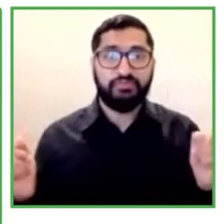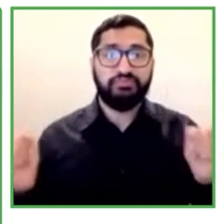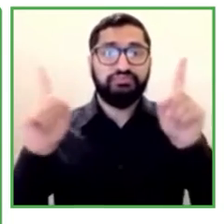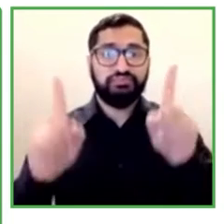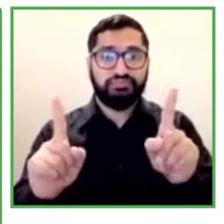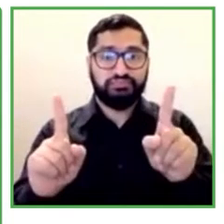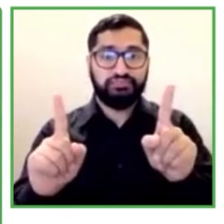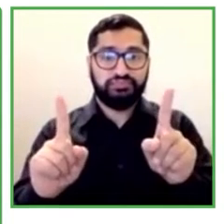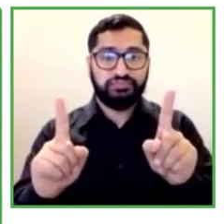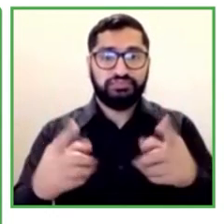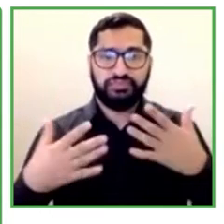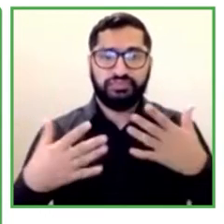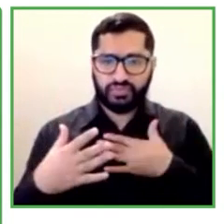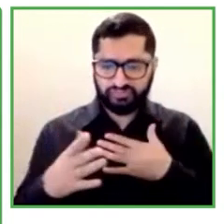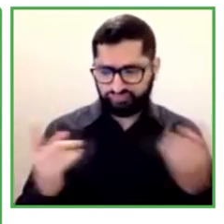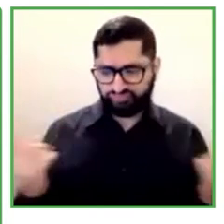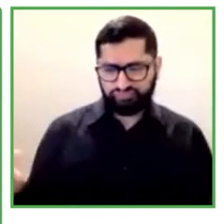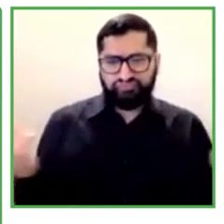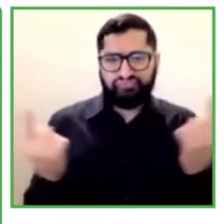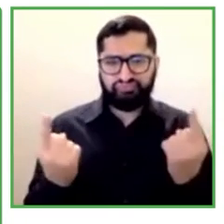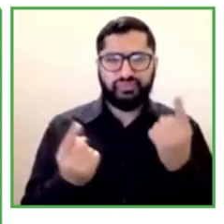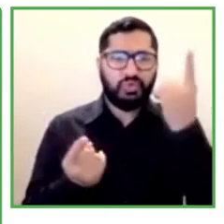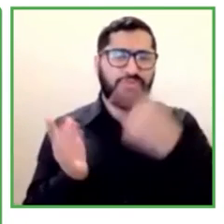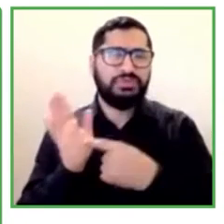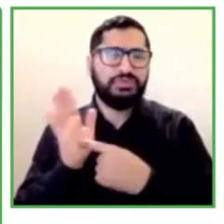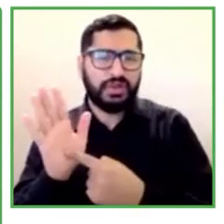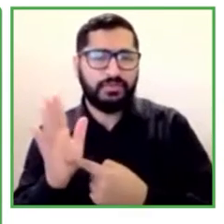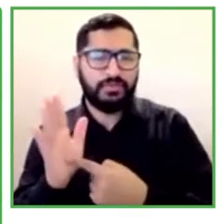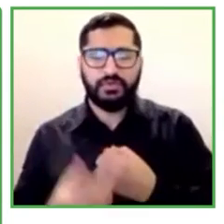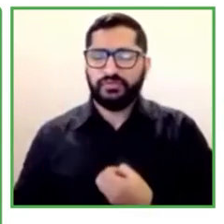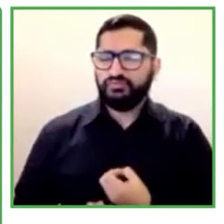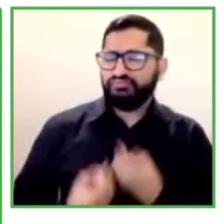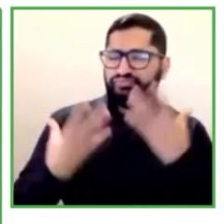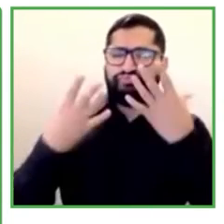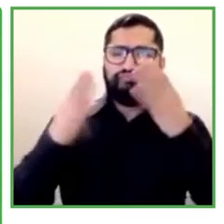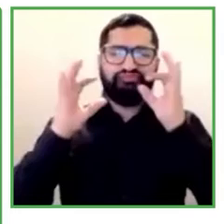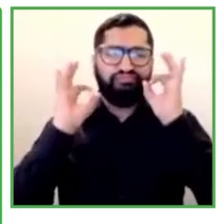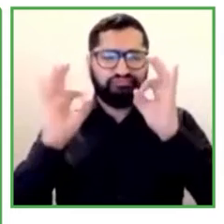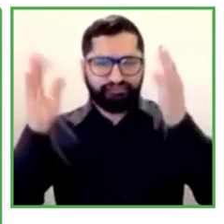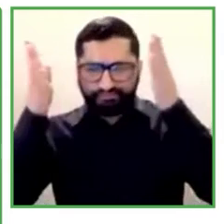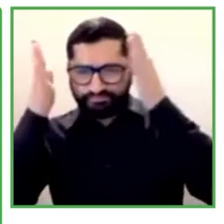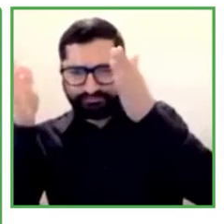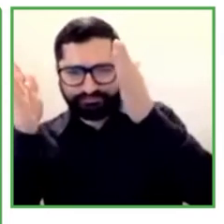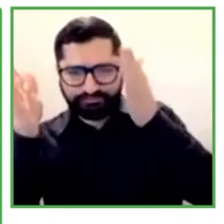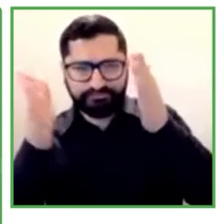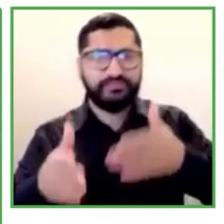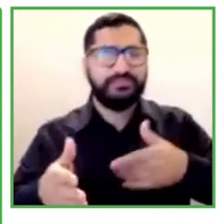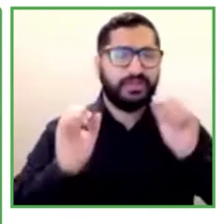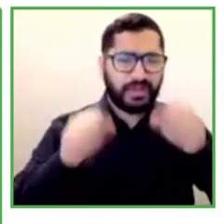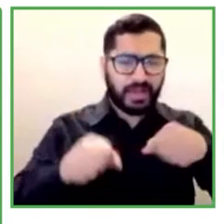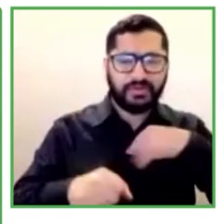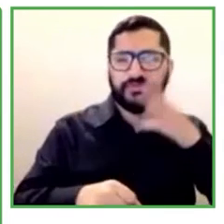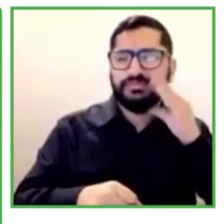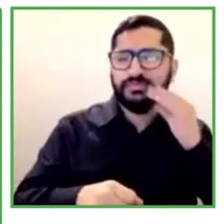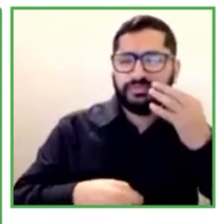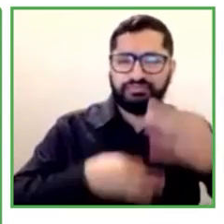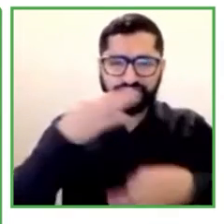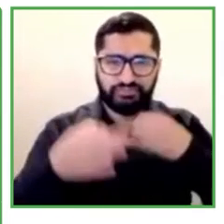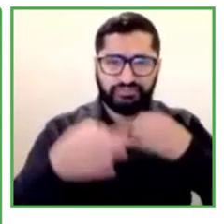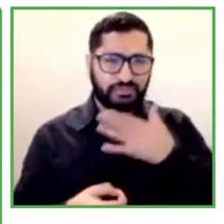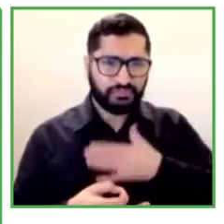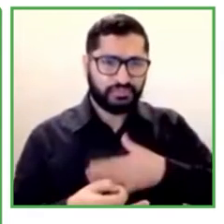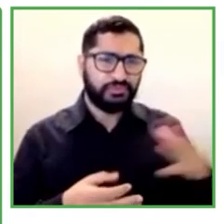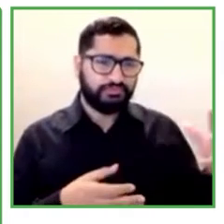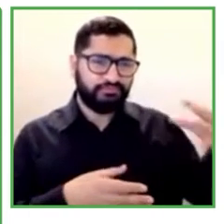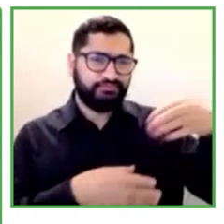Ejemplos muy inspiradores, vamos a escucharlos, y me gustaría comenzar presentándolos uno a uno. Mi